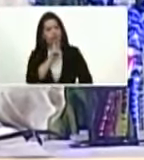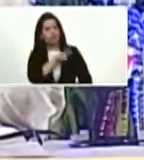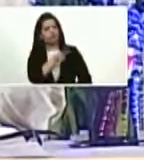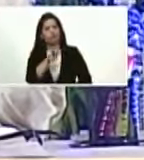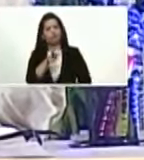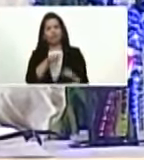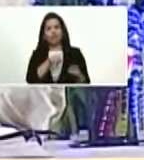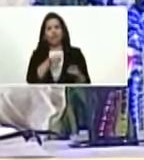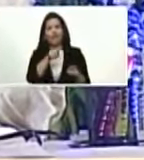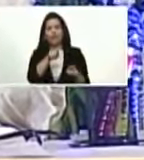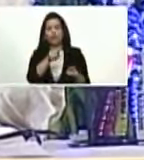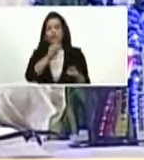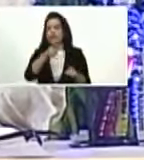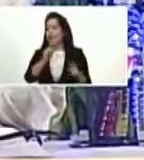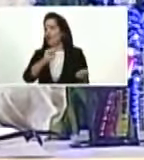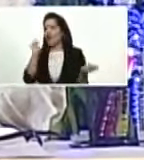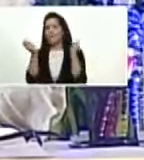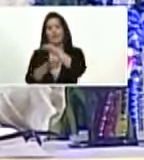¿Cómo revertir